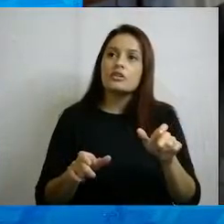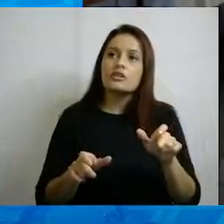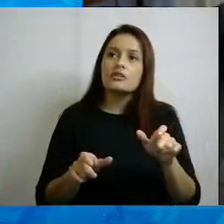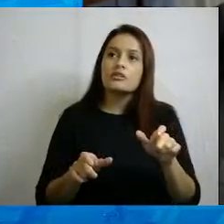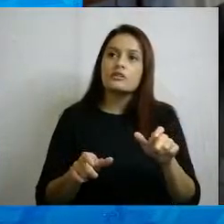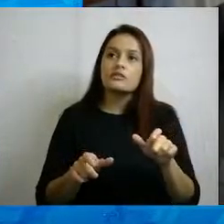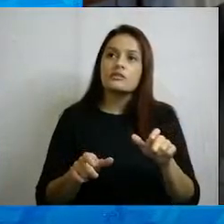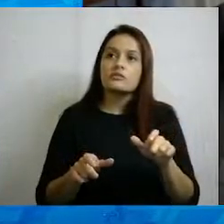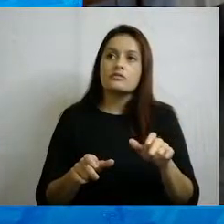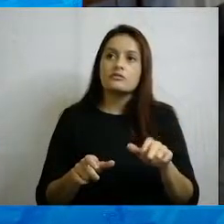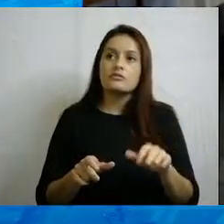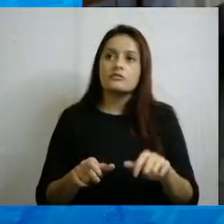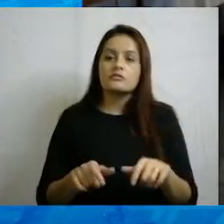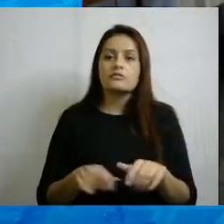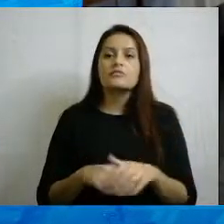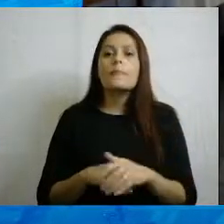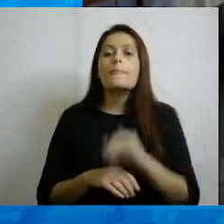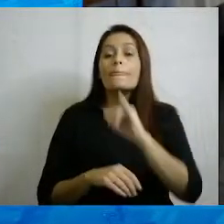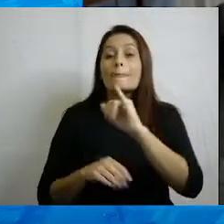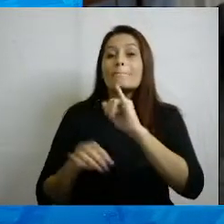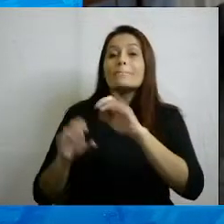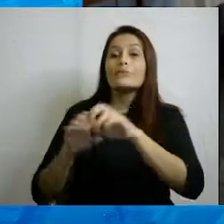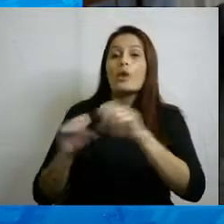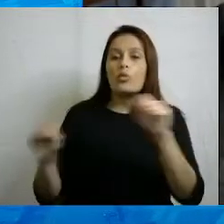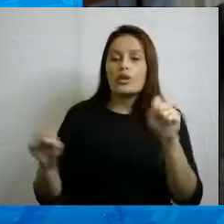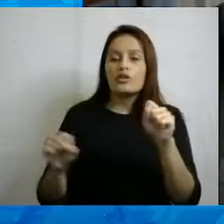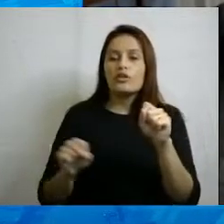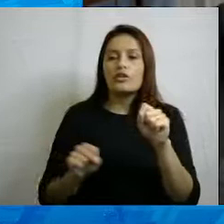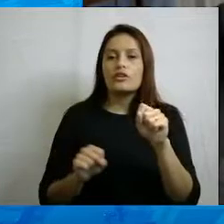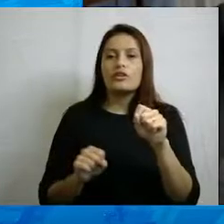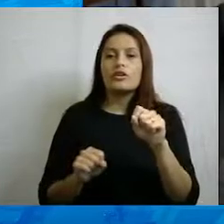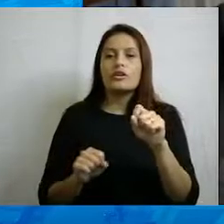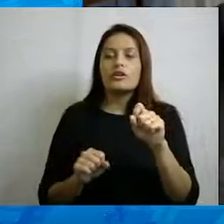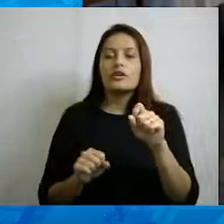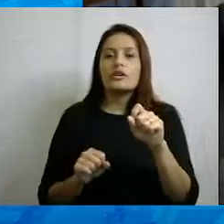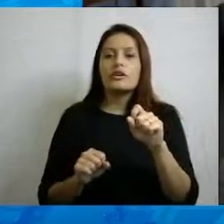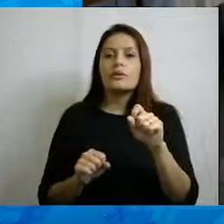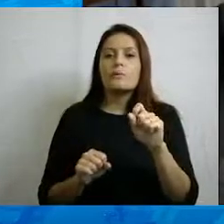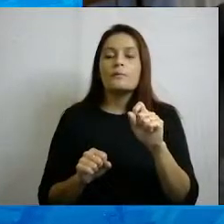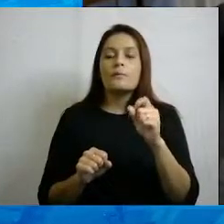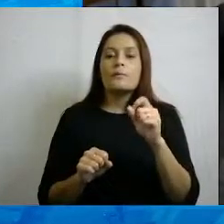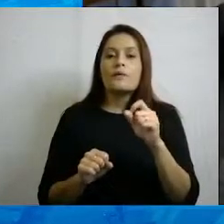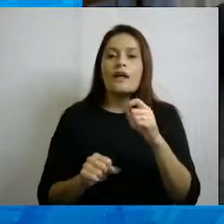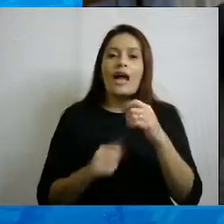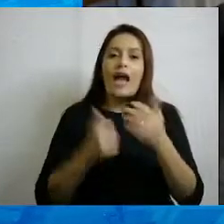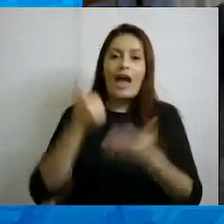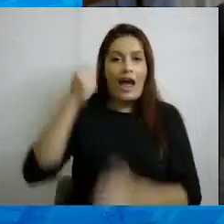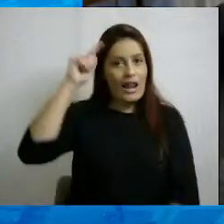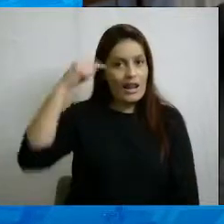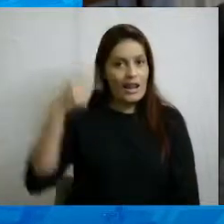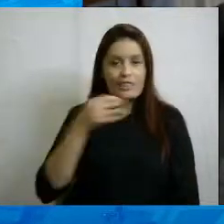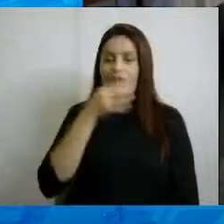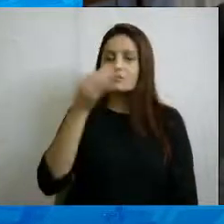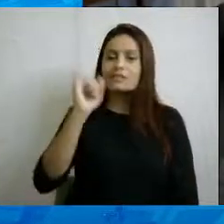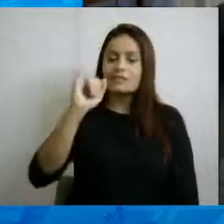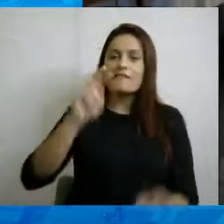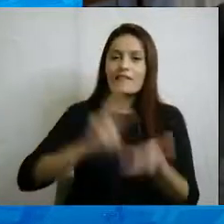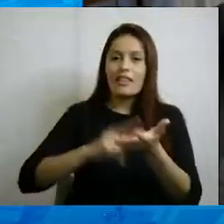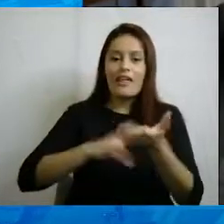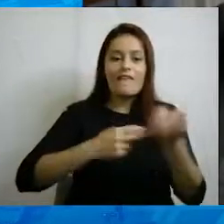sinvergüenzura. Eso, estoy de acuerdo, concejal, en el sentido de que es una cuestión que no debe suceder más. O sea, la venta de